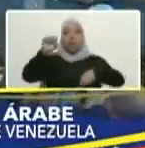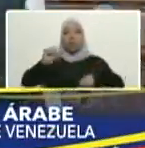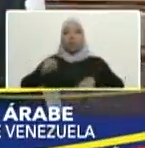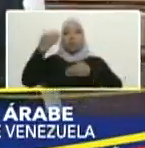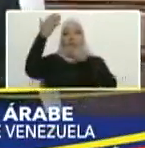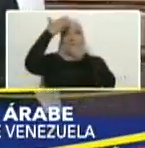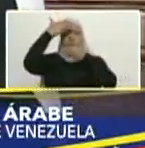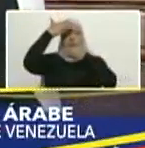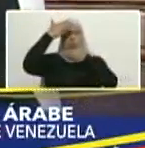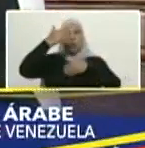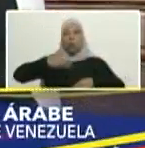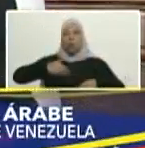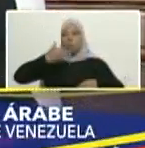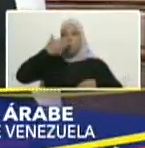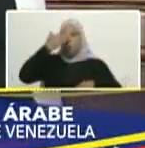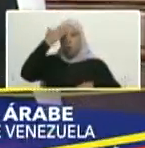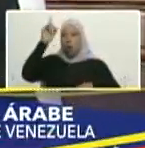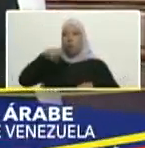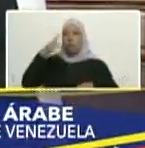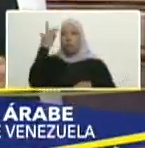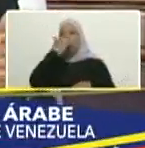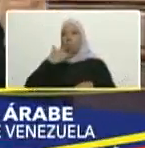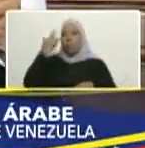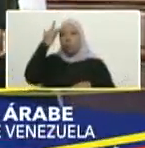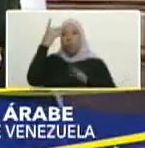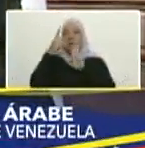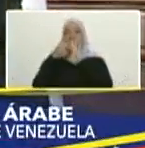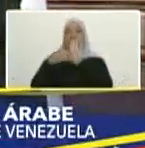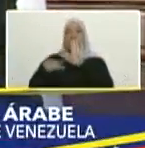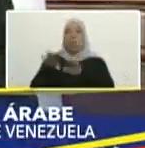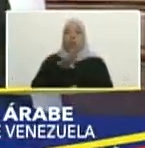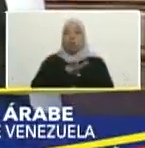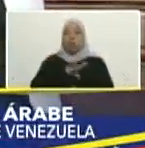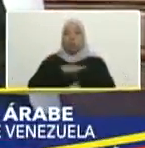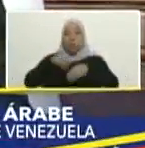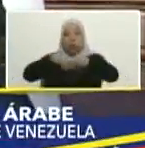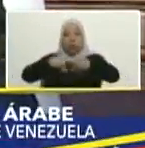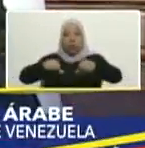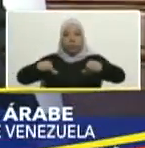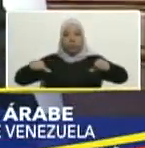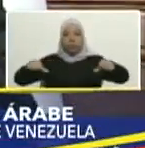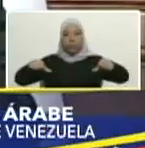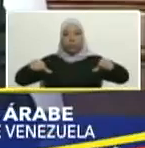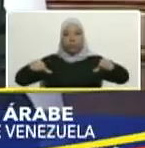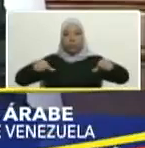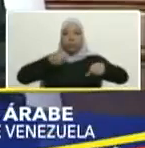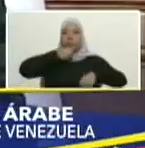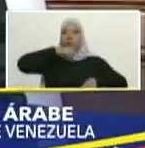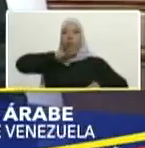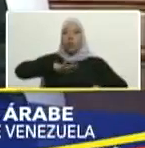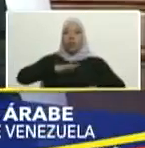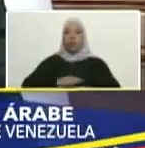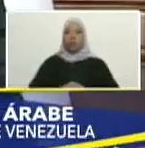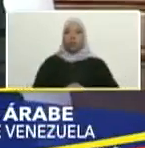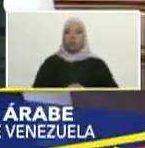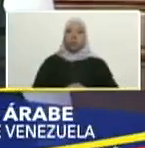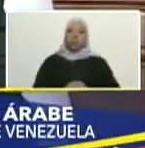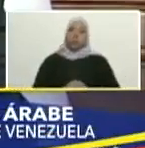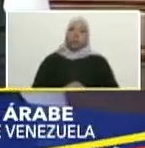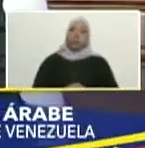pueblo árabe y pueblo africano, que tiene derecho a su tierra, a sus tierras históricas, a